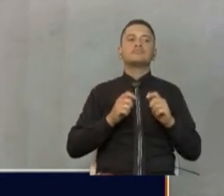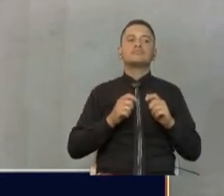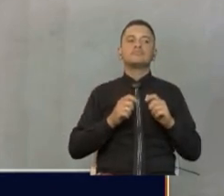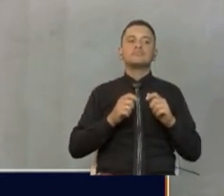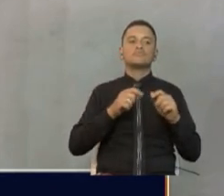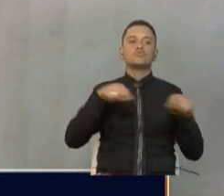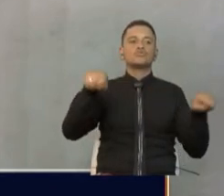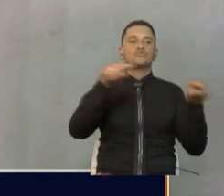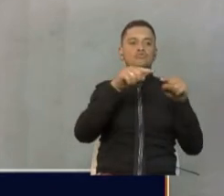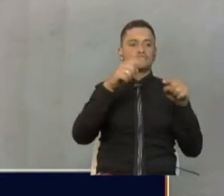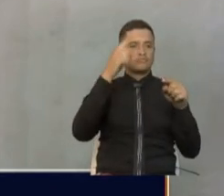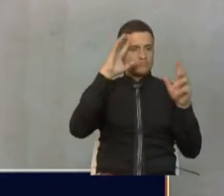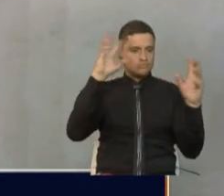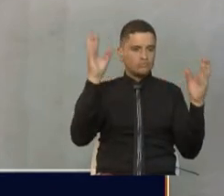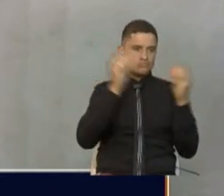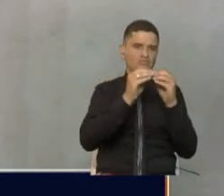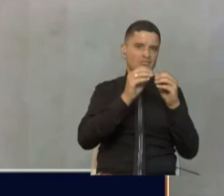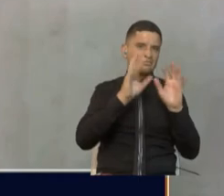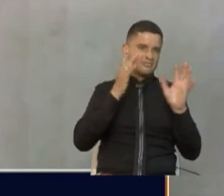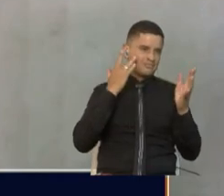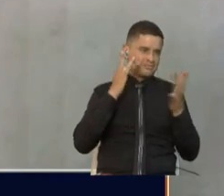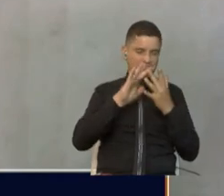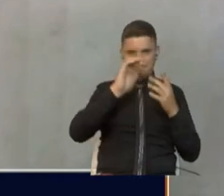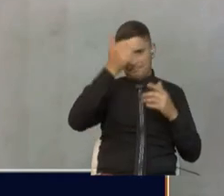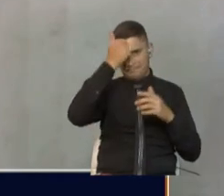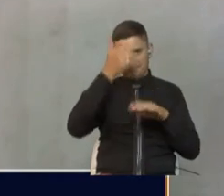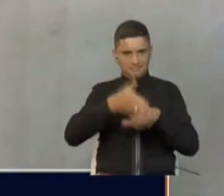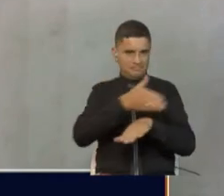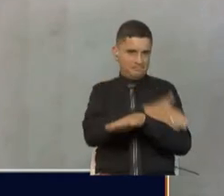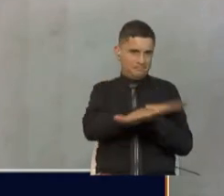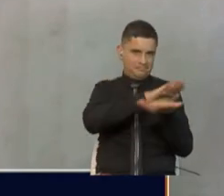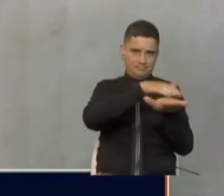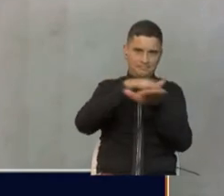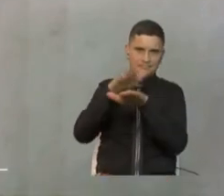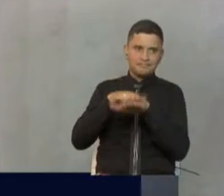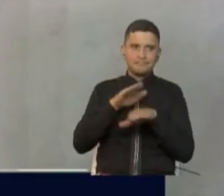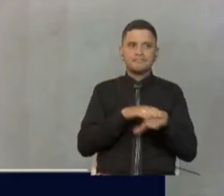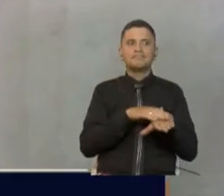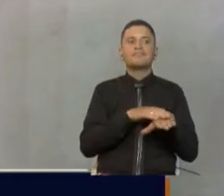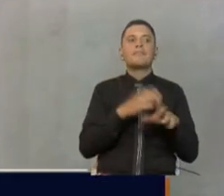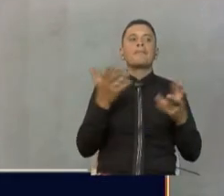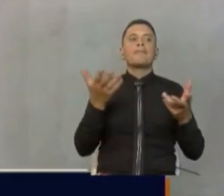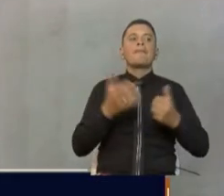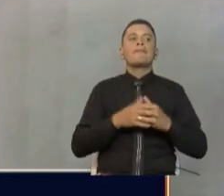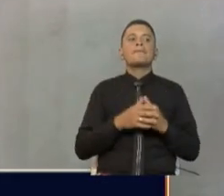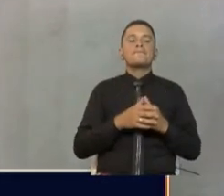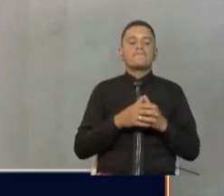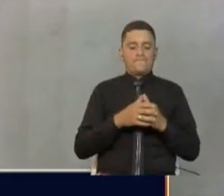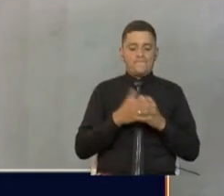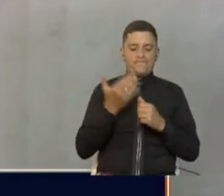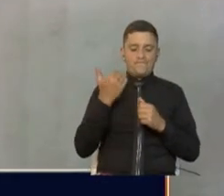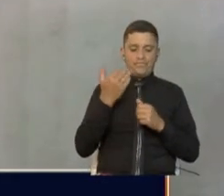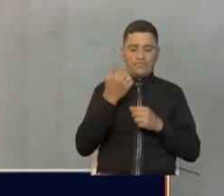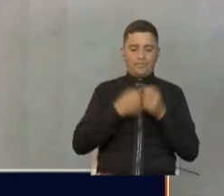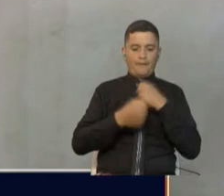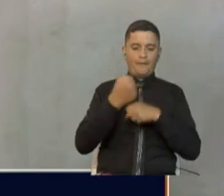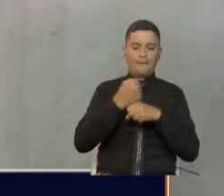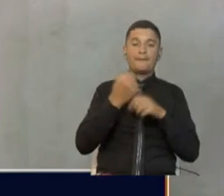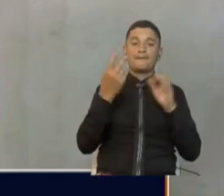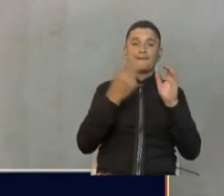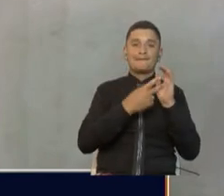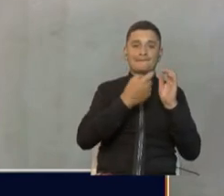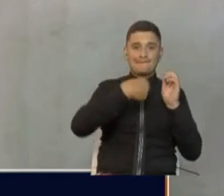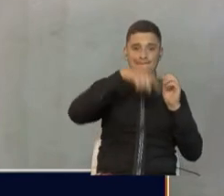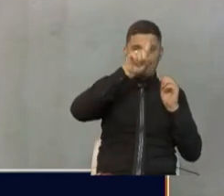llegar a concordar conmigo con mi premisa antes mencionada. Del año